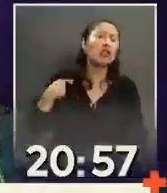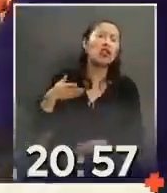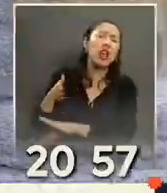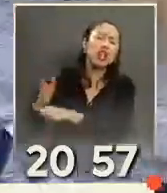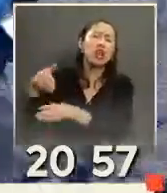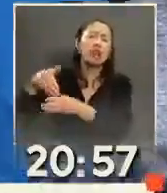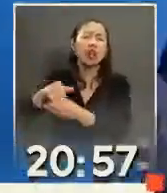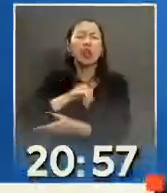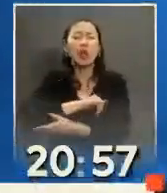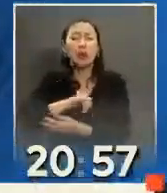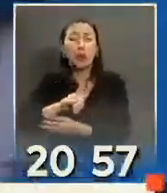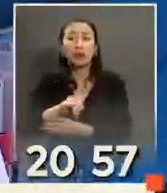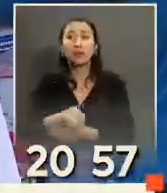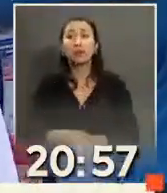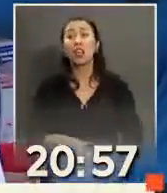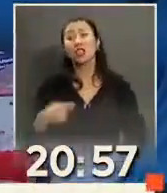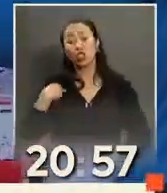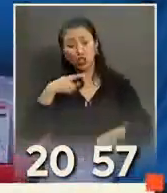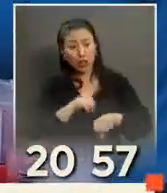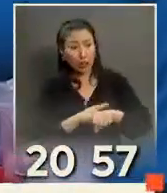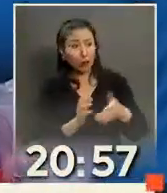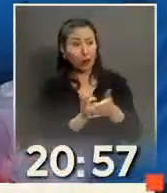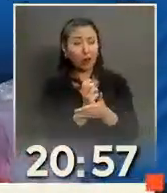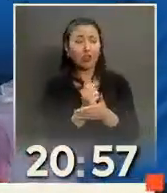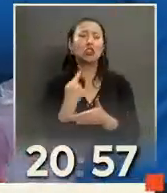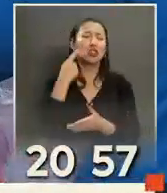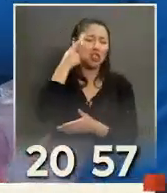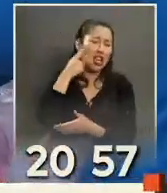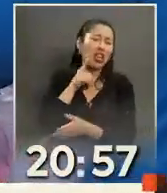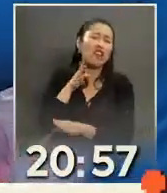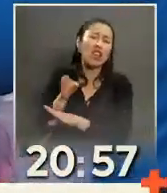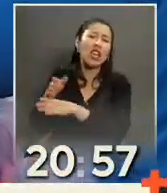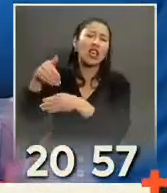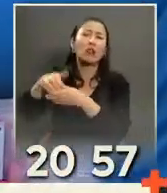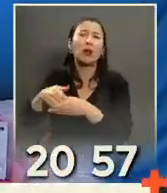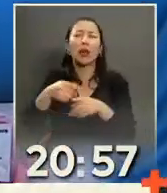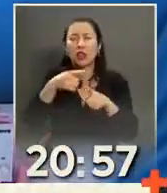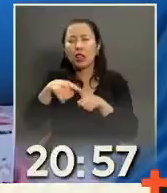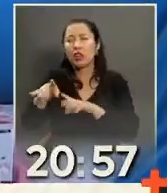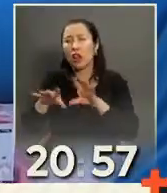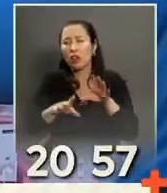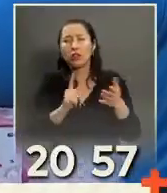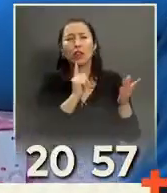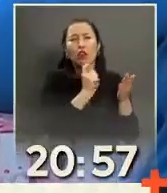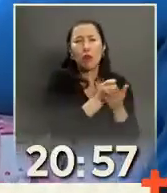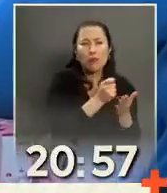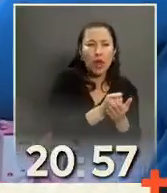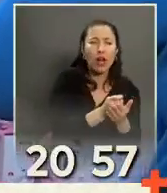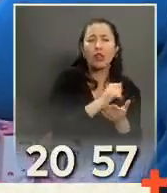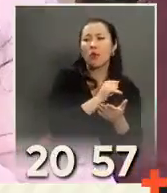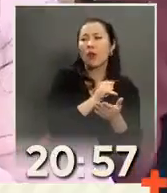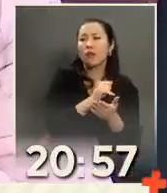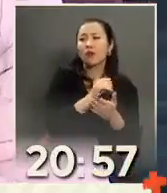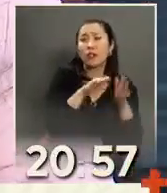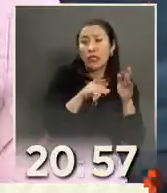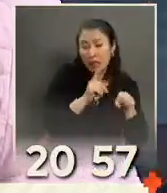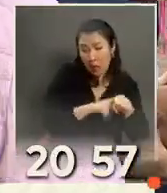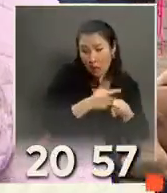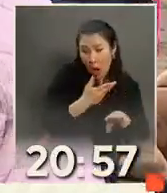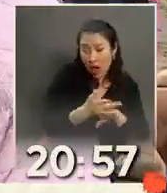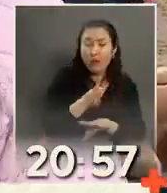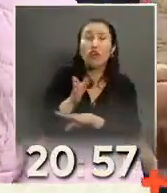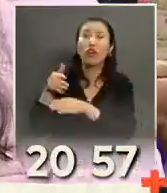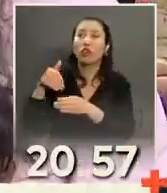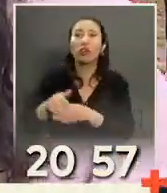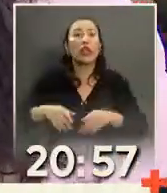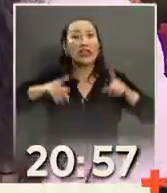jornada. Si me alcanza el tiempo, yo creo que sí. Sí, que tengo que hacer cosas y voy a comprar. Así que si me alcanza, voy. Hay que ir, hay que